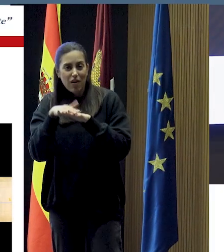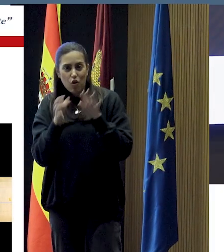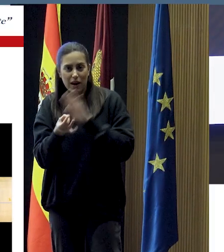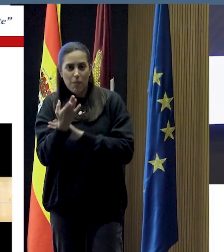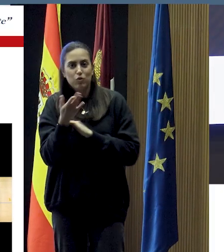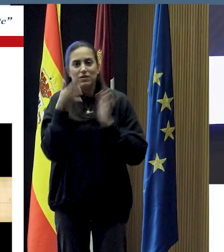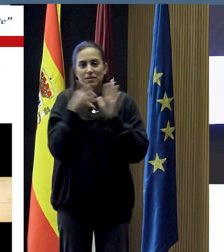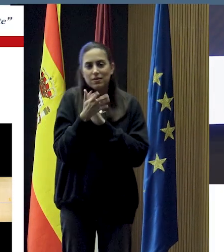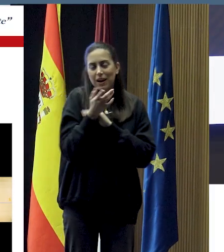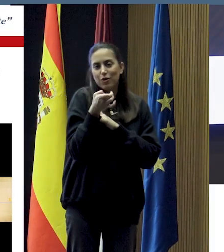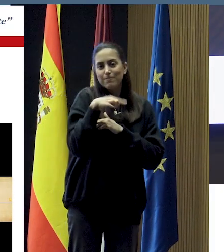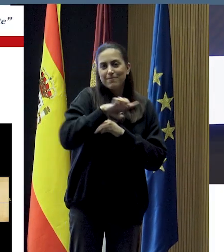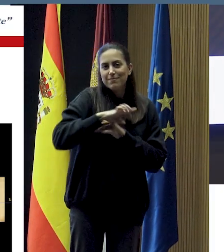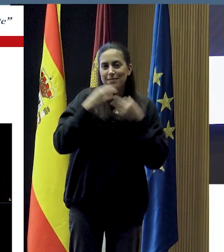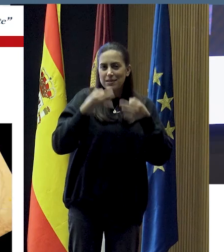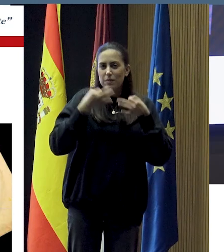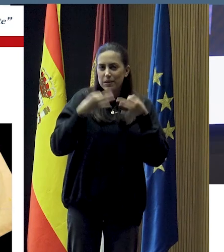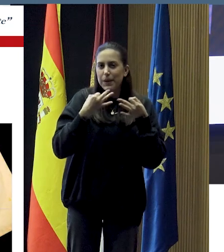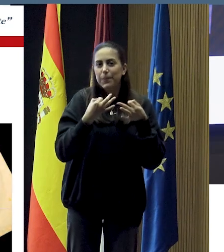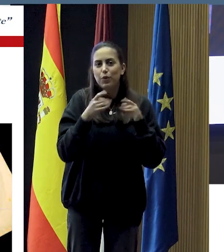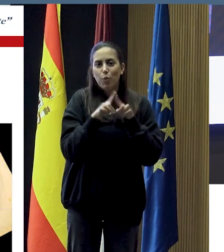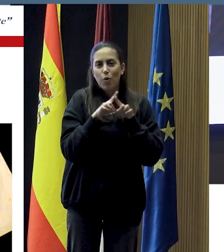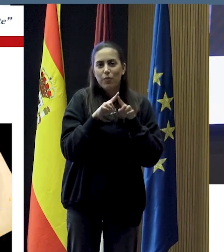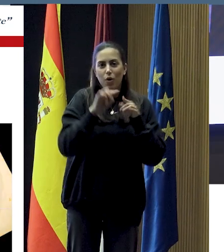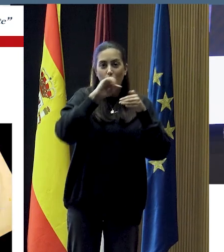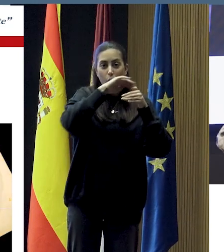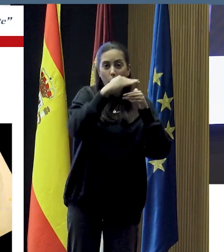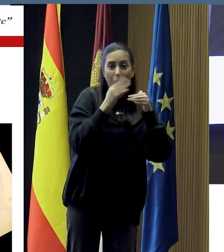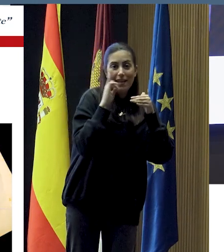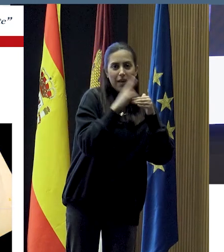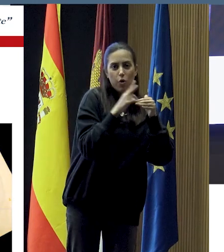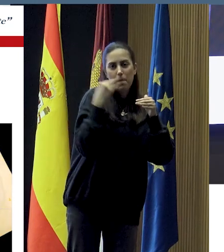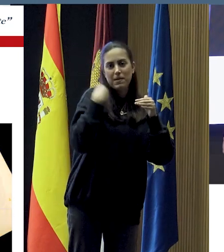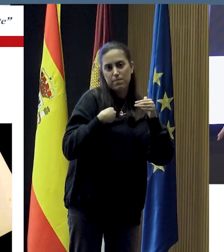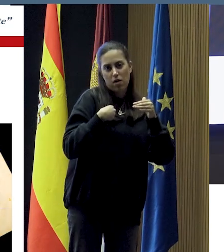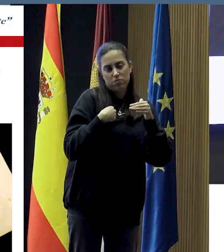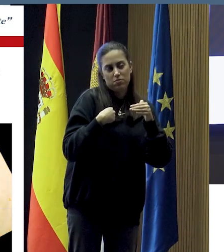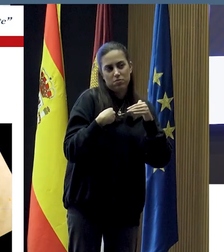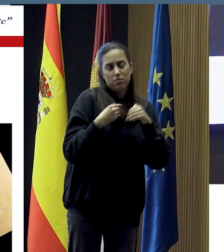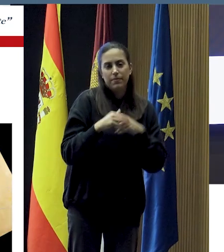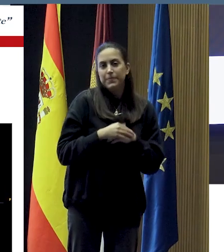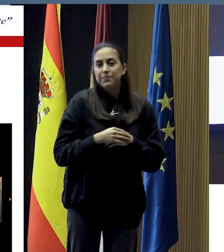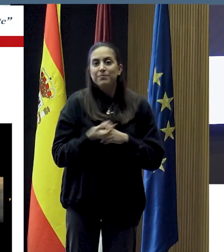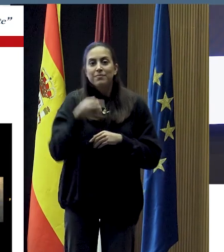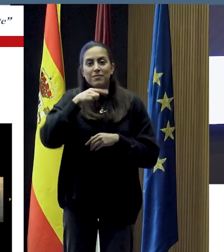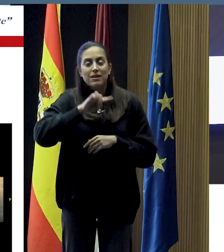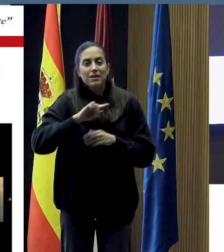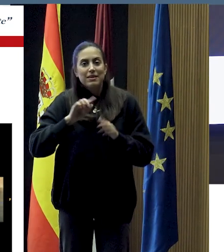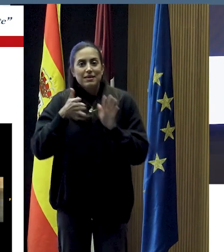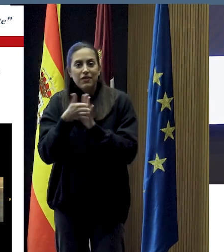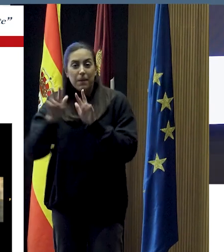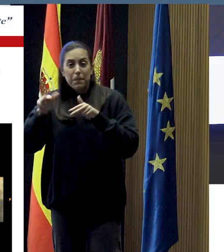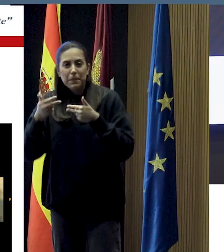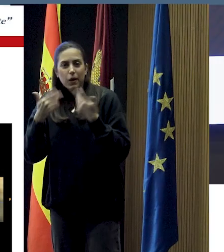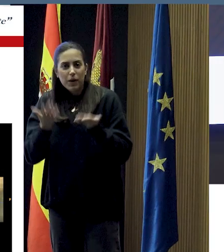que lo que hacemos es mantener siempre la misma orientación, ¿vale? Eso lo que nos permite es que cuando nosotros empezamos a cortar el